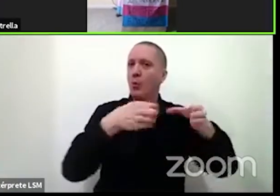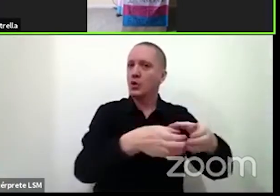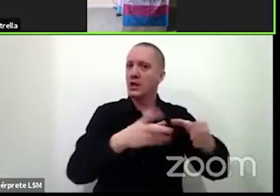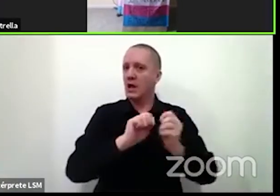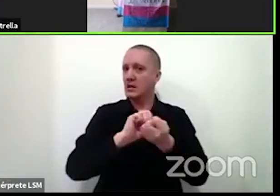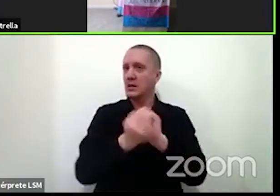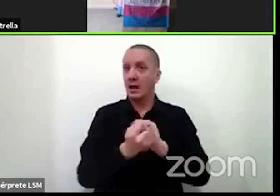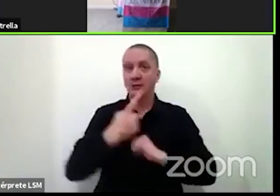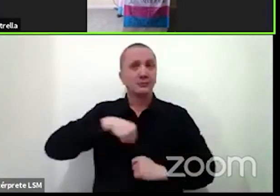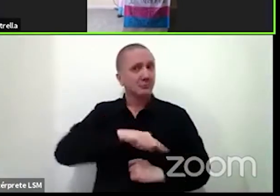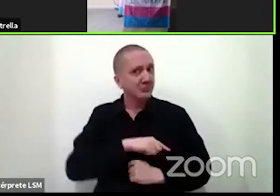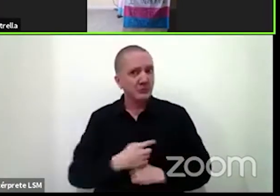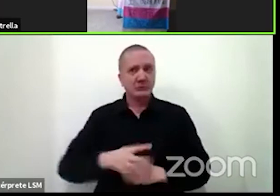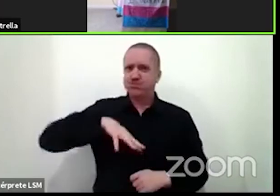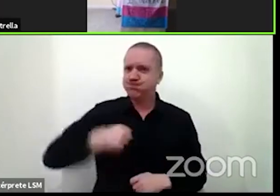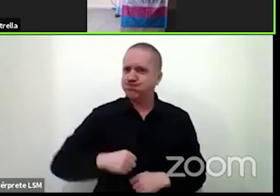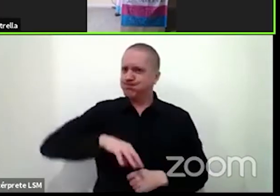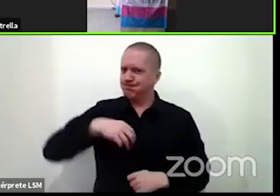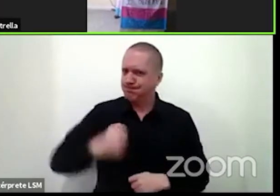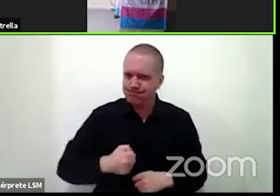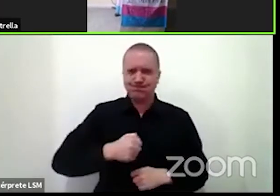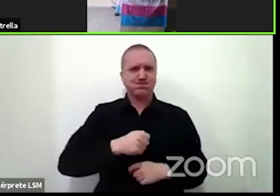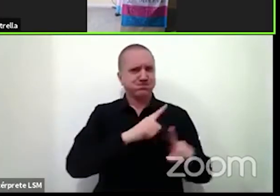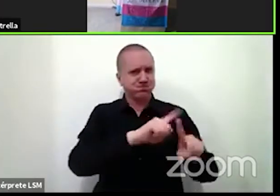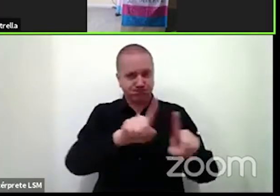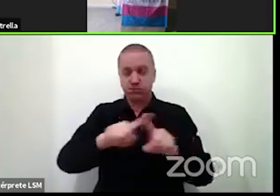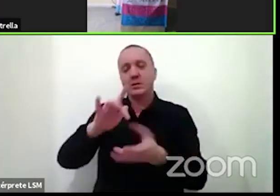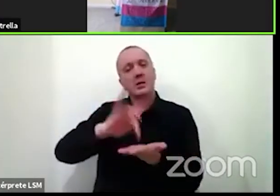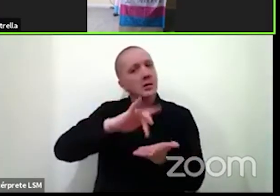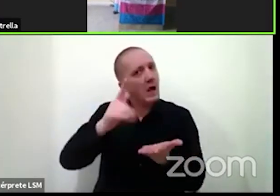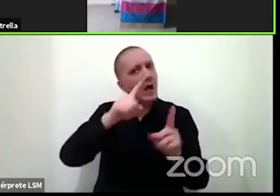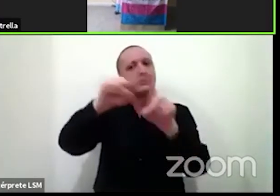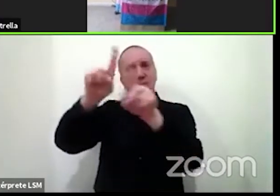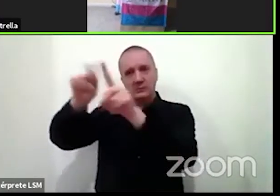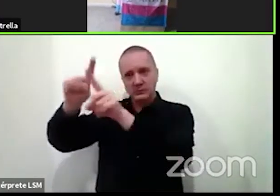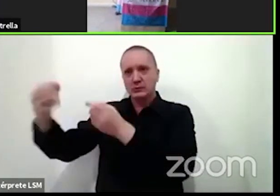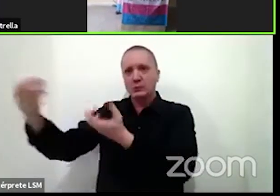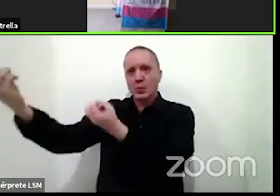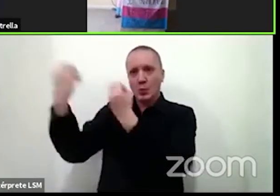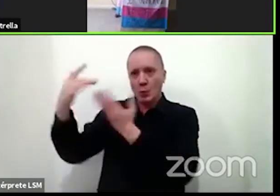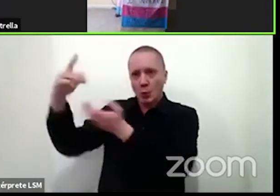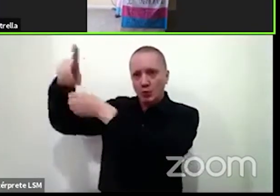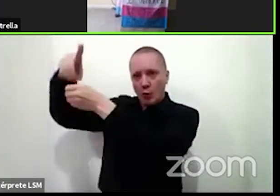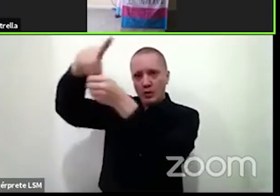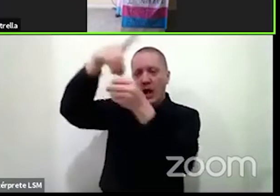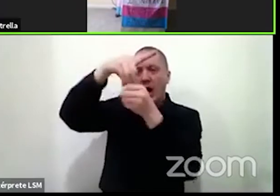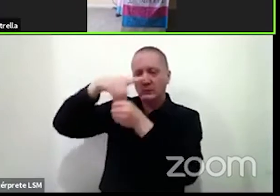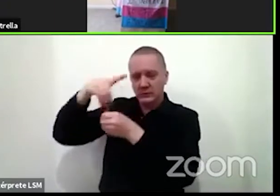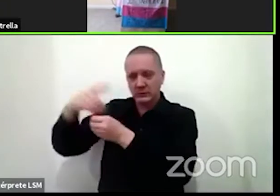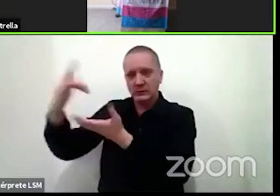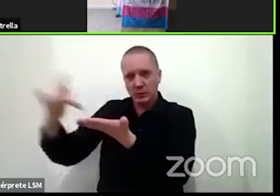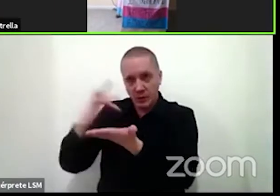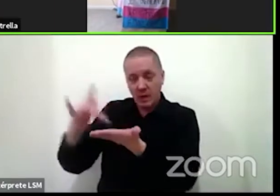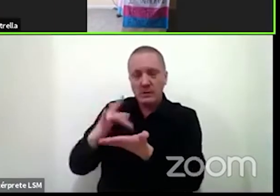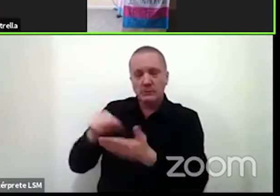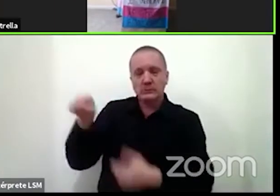todo gracias a los donantes particulares y organizaciones donantes que se han compadecido,